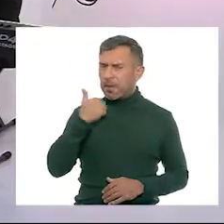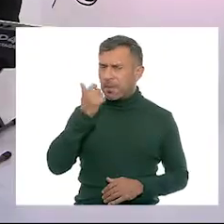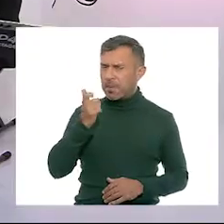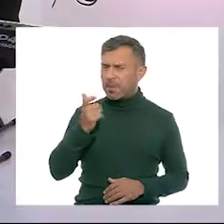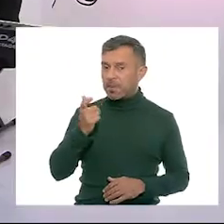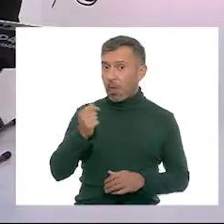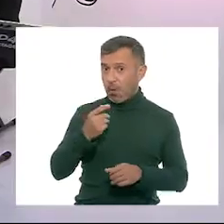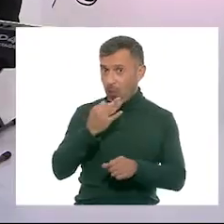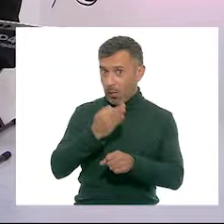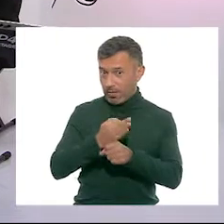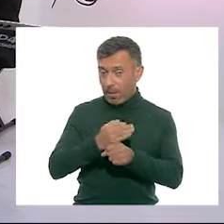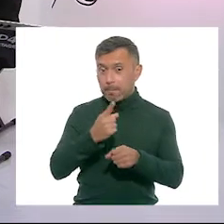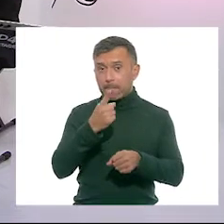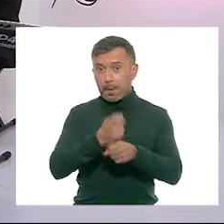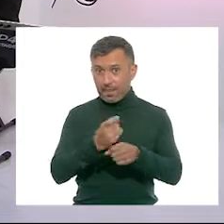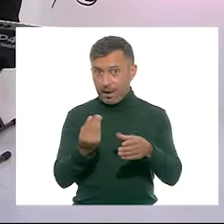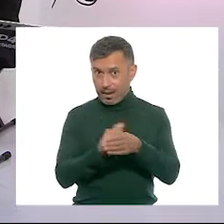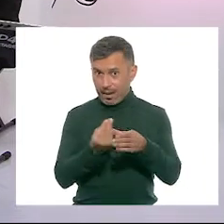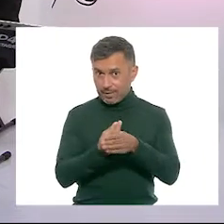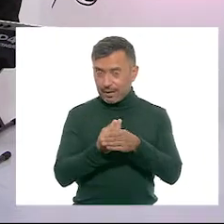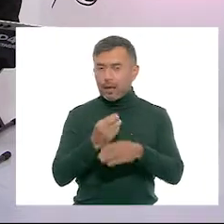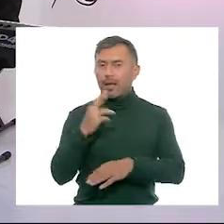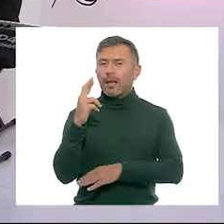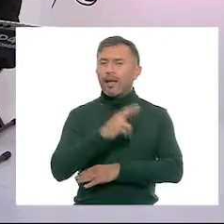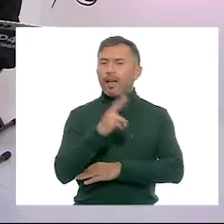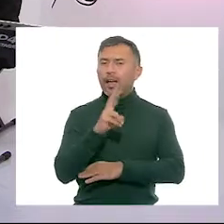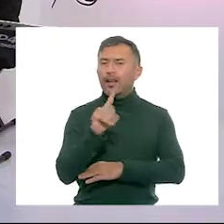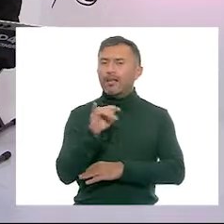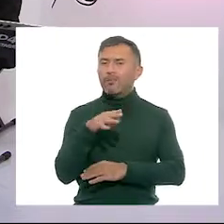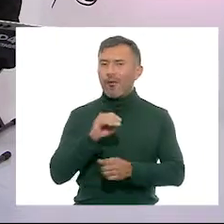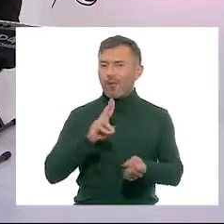primera clase que tenemos, que es la clase de ritmo. Así que a ver qué tienen